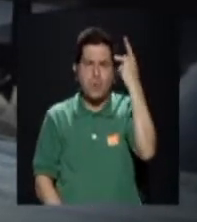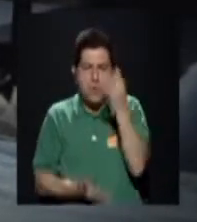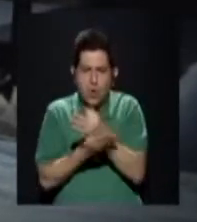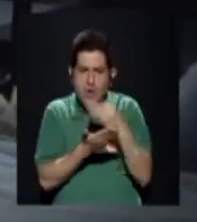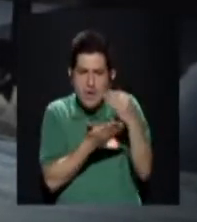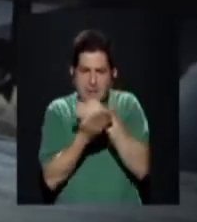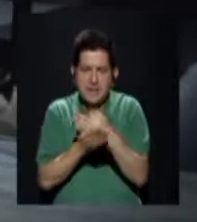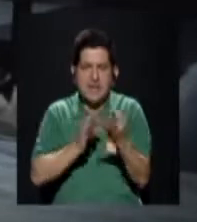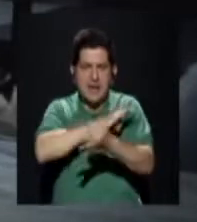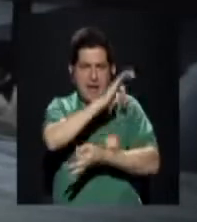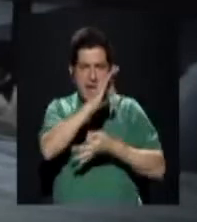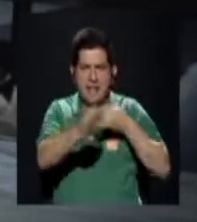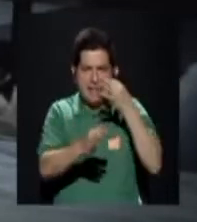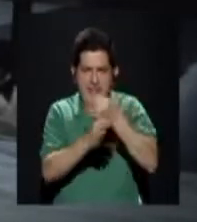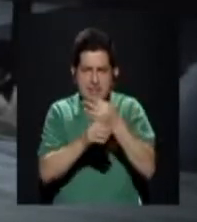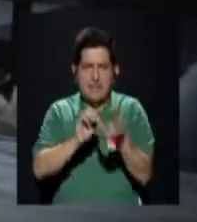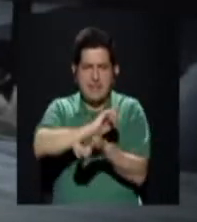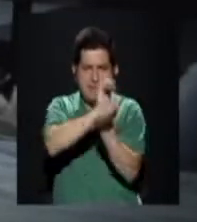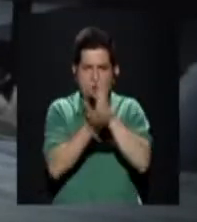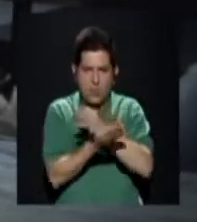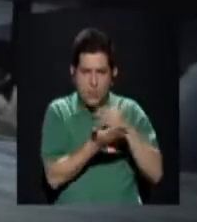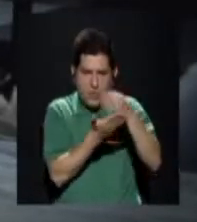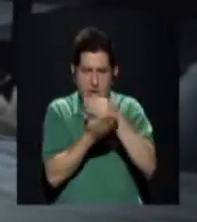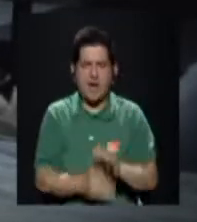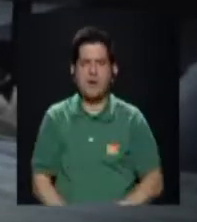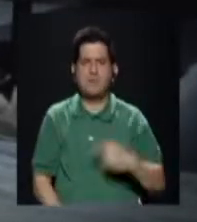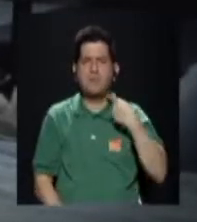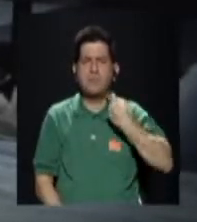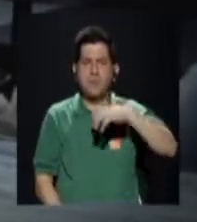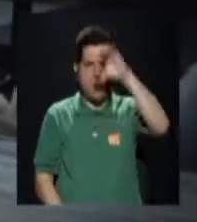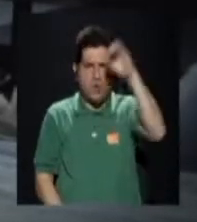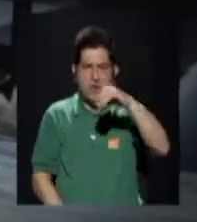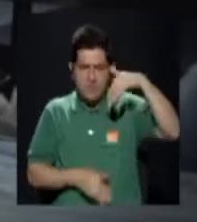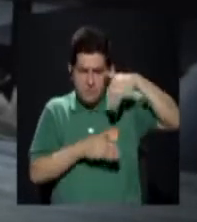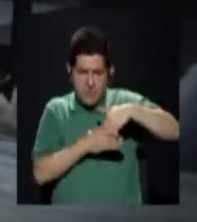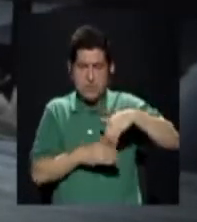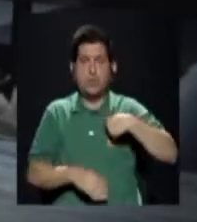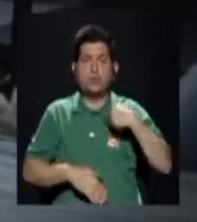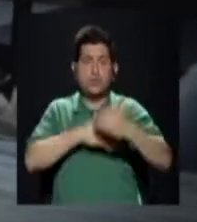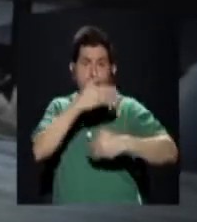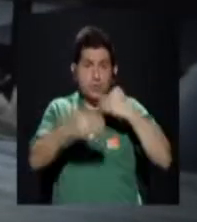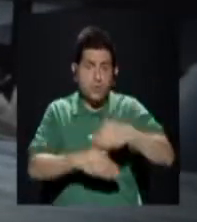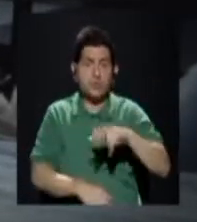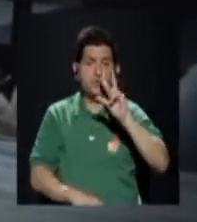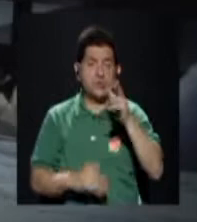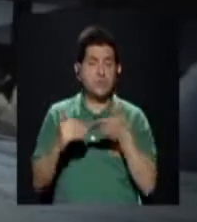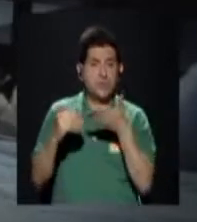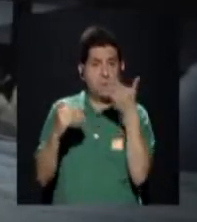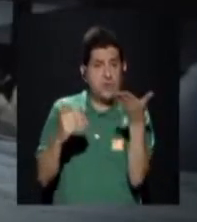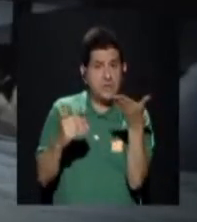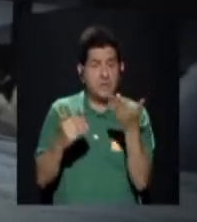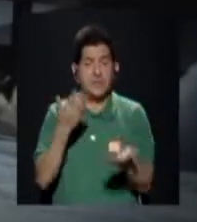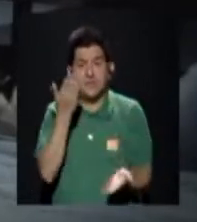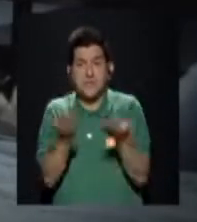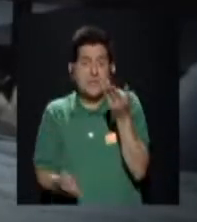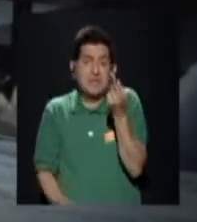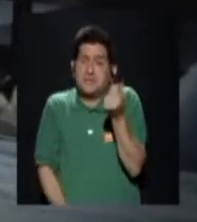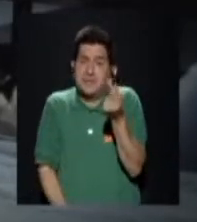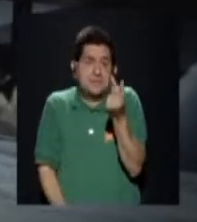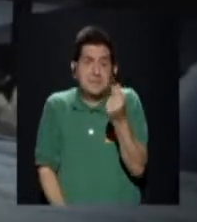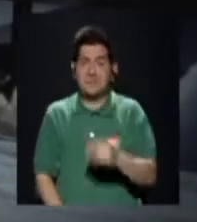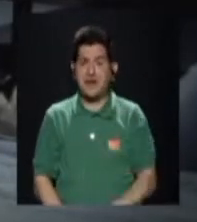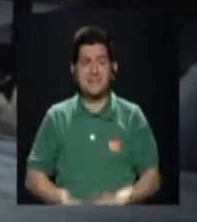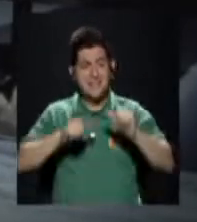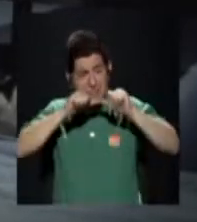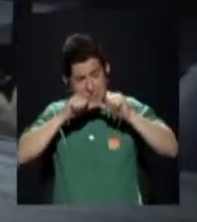de cambio, la inflación externa, lo cierto es que un proceso interno que yo puedo tal vez citar 3 factores, hace que los precios